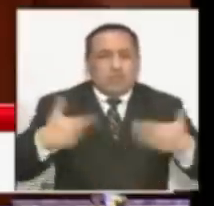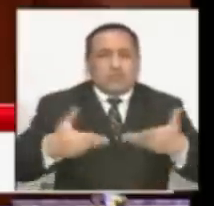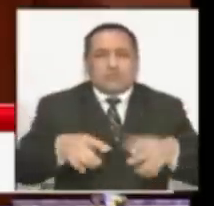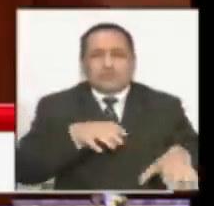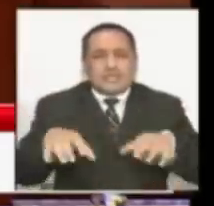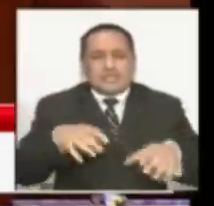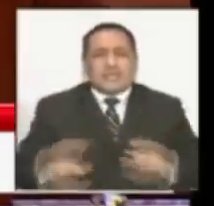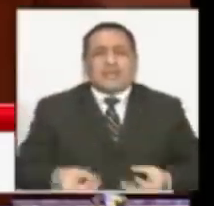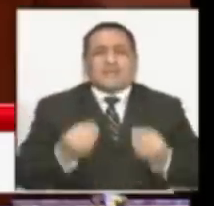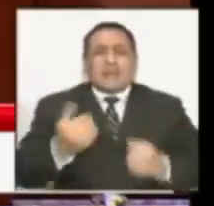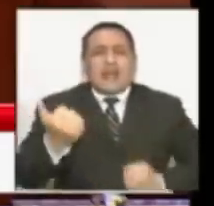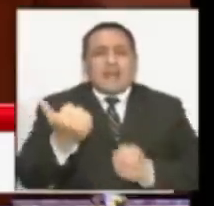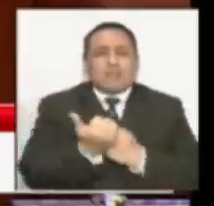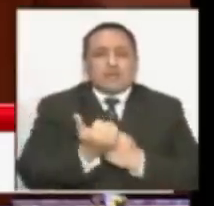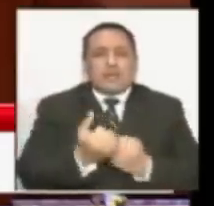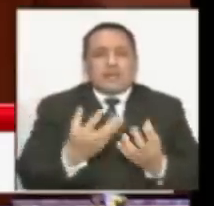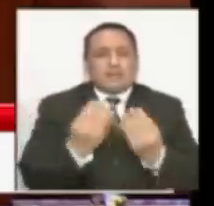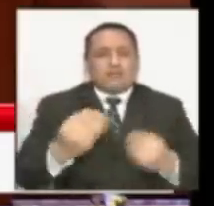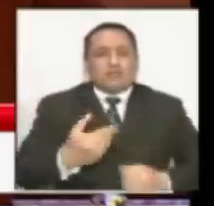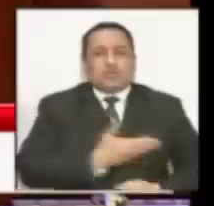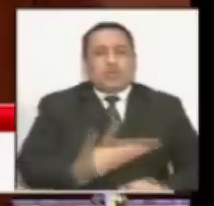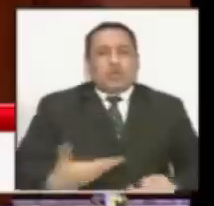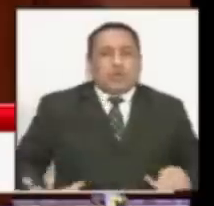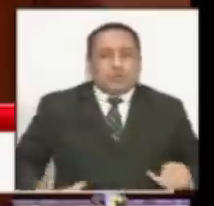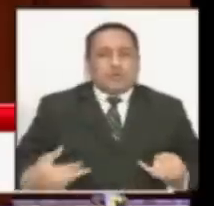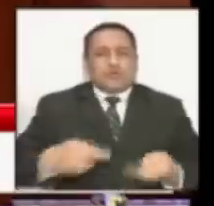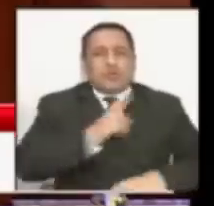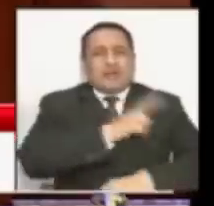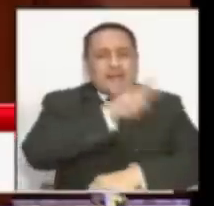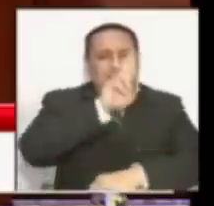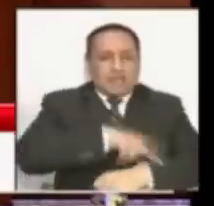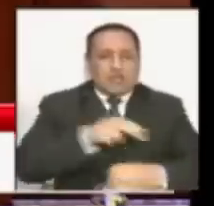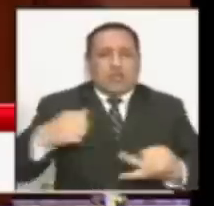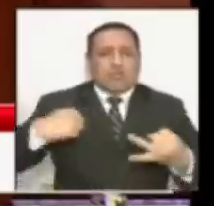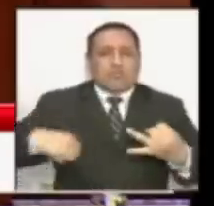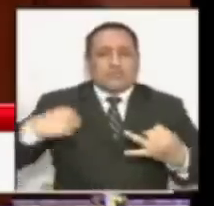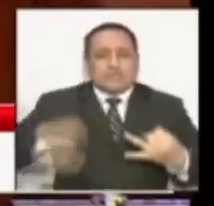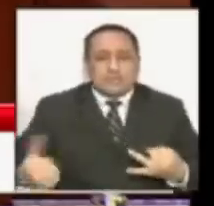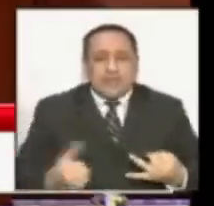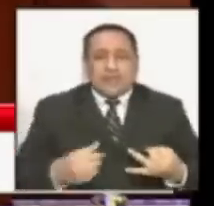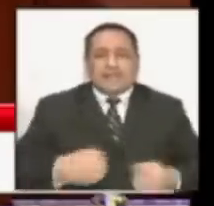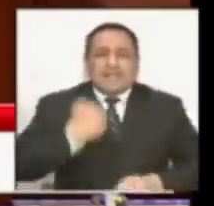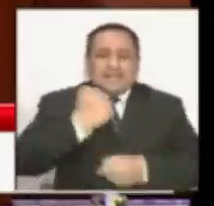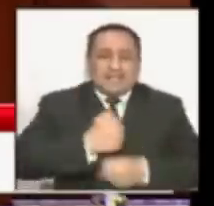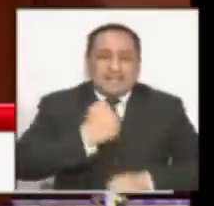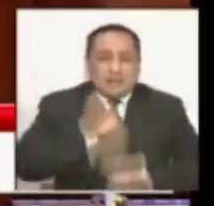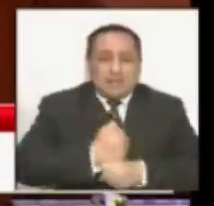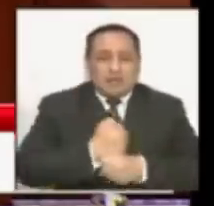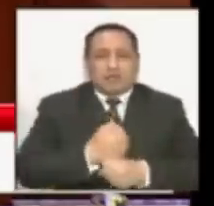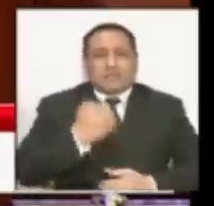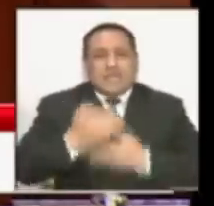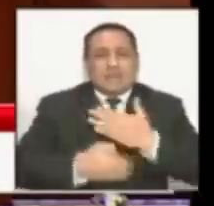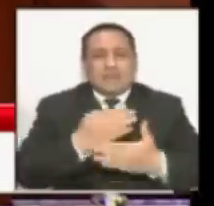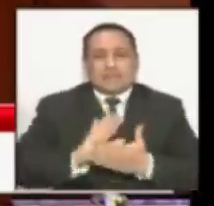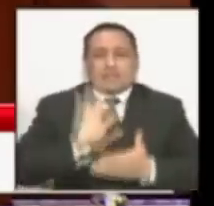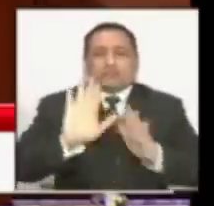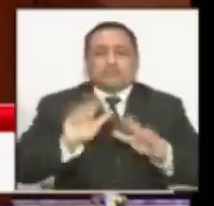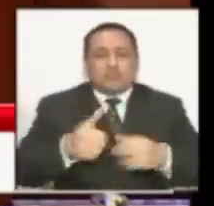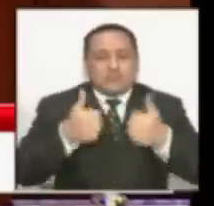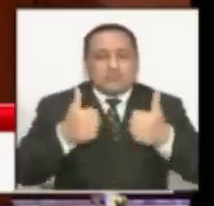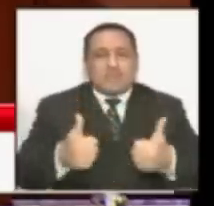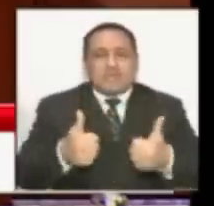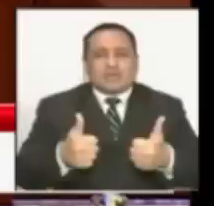emplear para apoyar a los gobiernos regionales, a los gobiernos locales, en la tarea de ejecutar